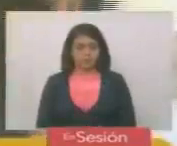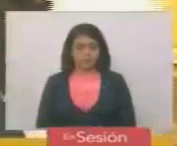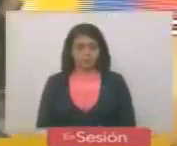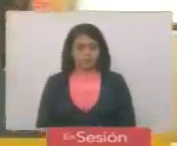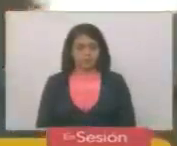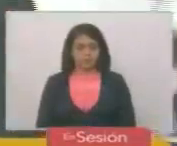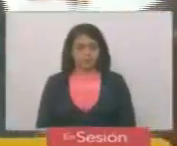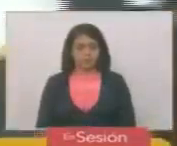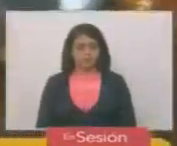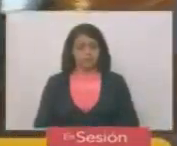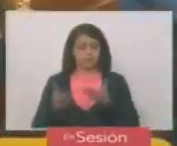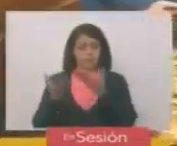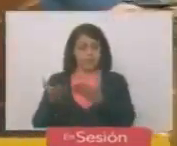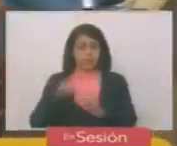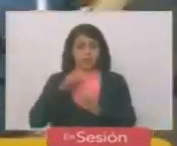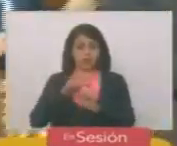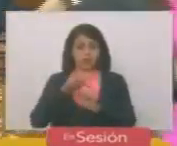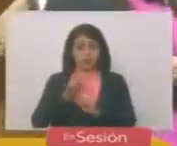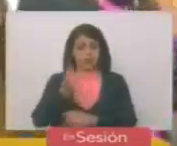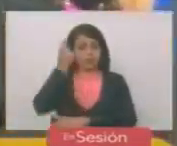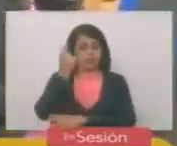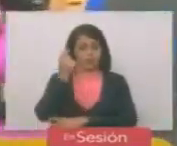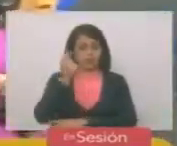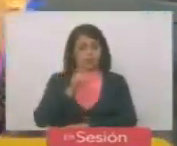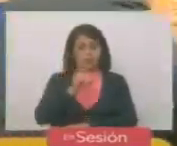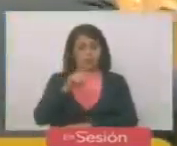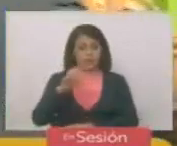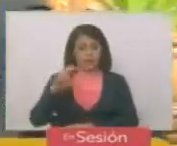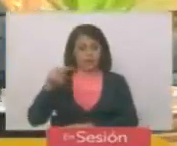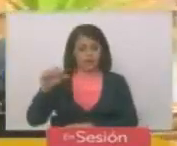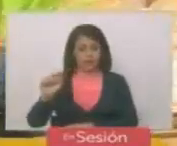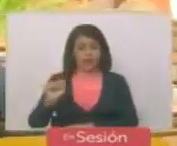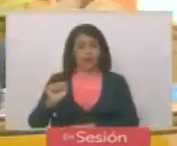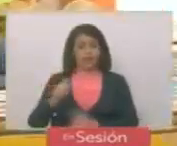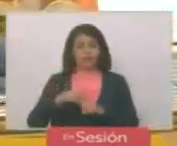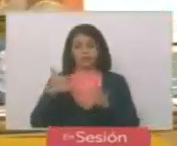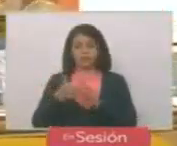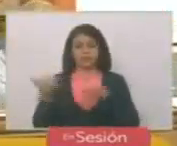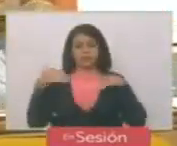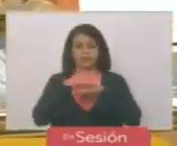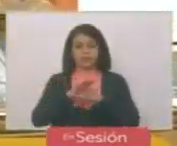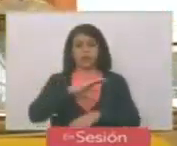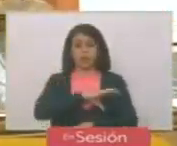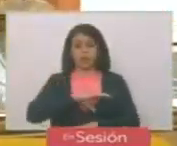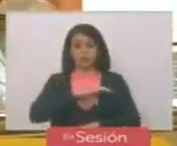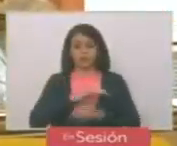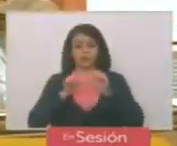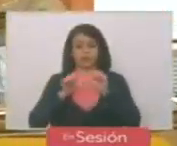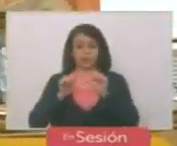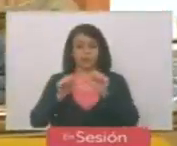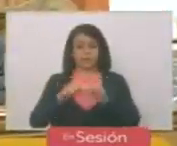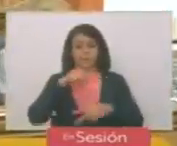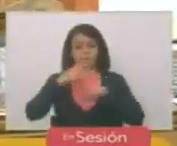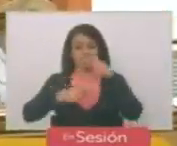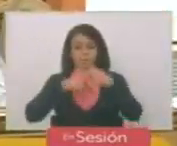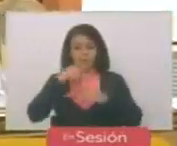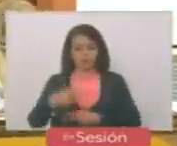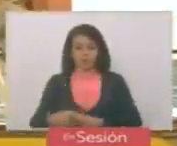Concede la tribuna de oradores a la diputada Ilenia Medina, integrante de la Comisión Permanente de